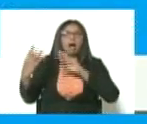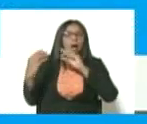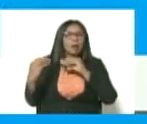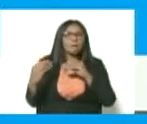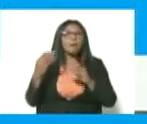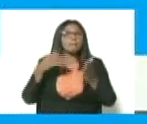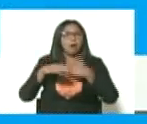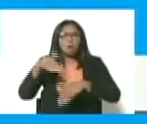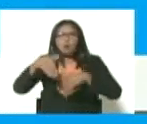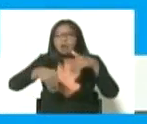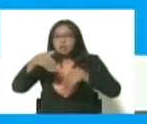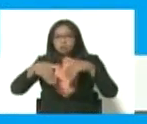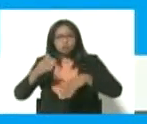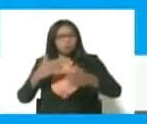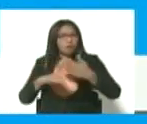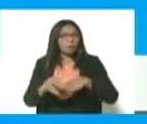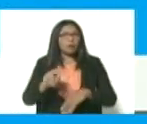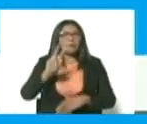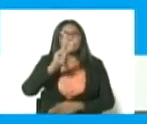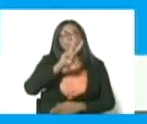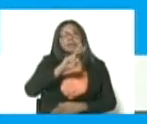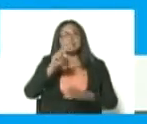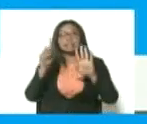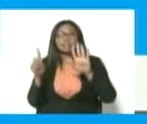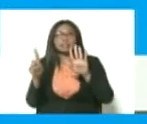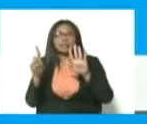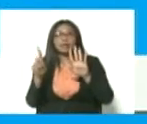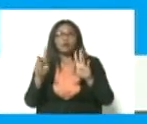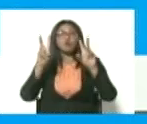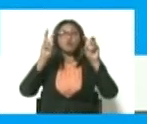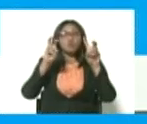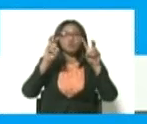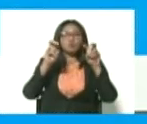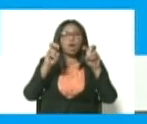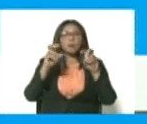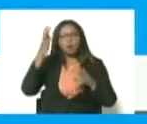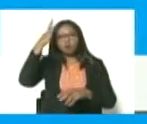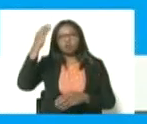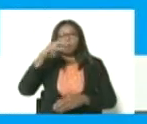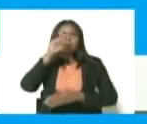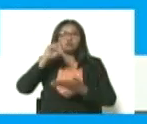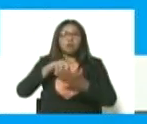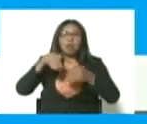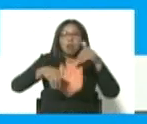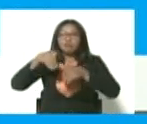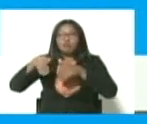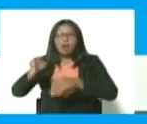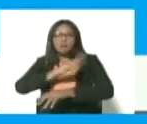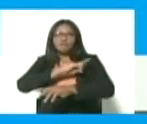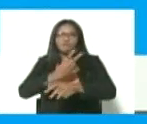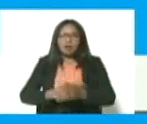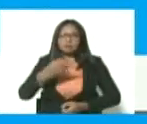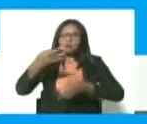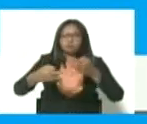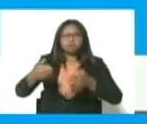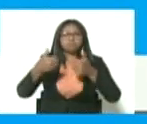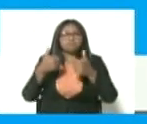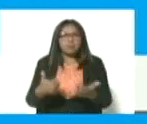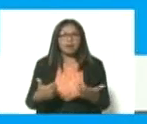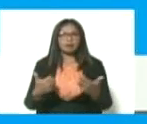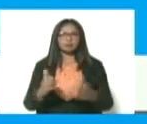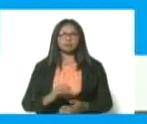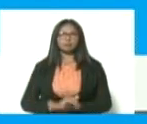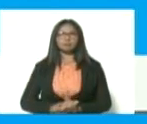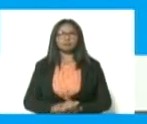elección 26 con un nuevo CNE equilibrado, justo, fuerte.